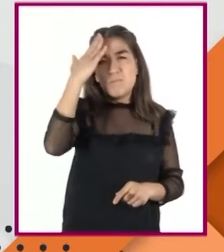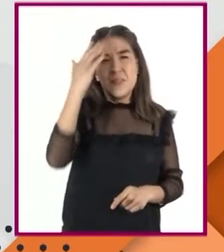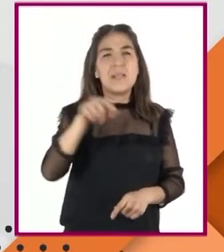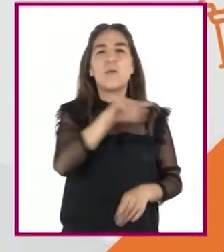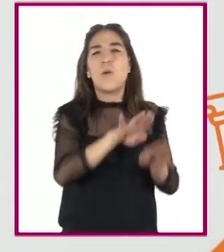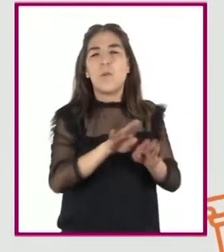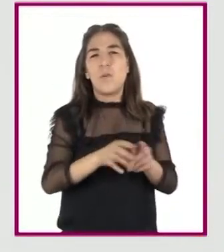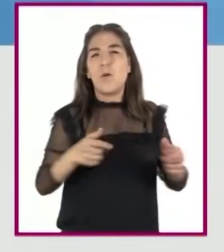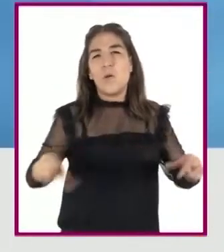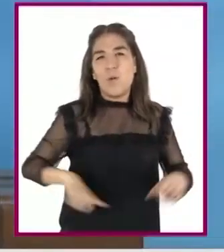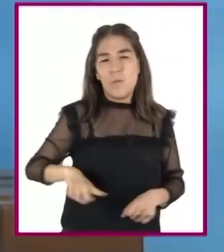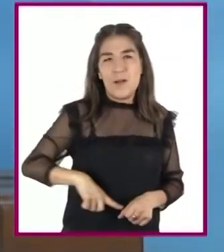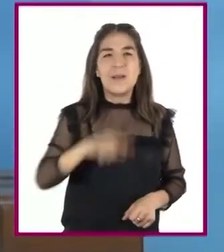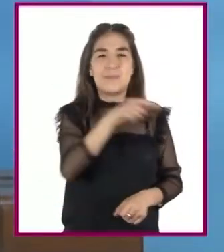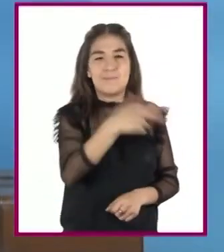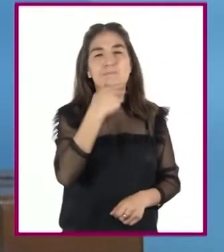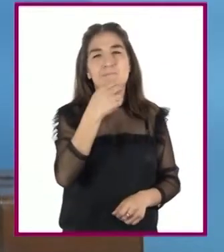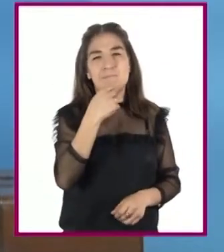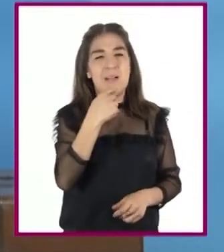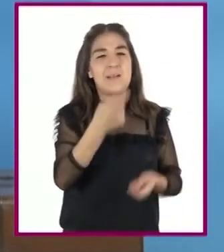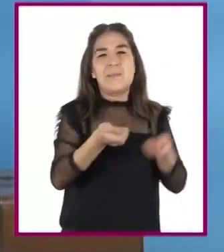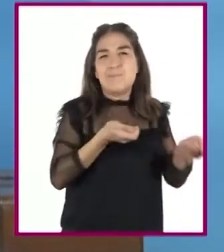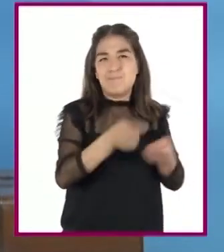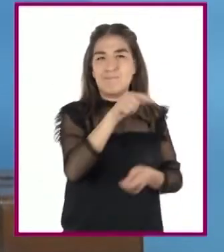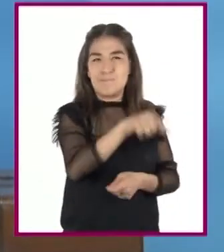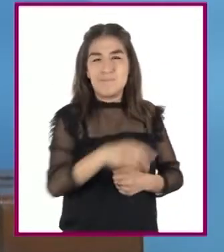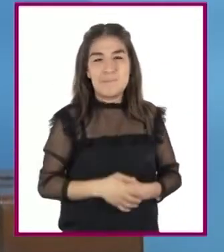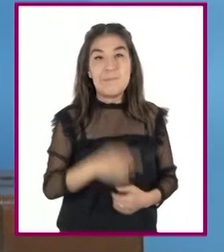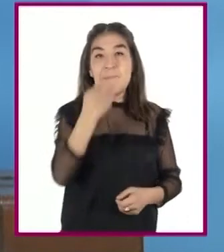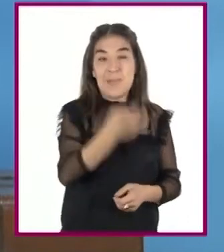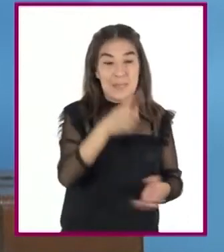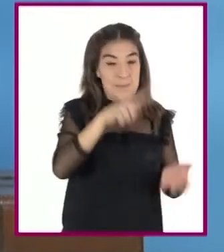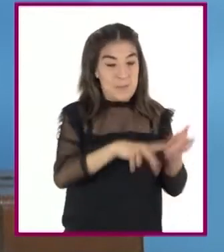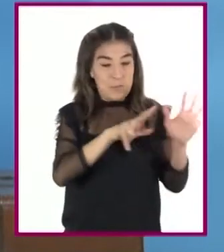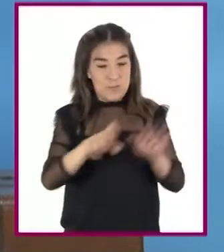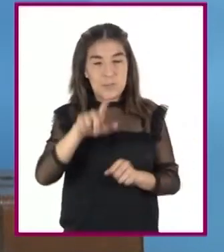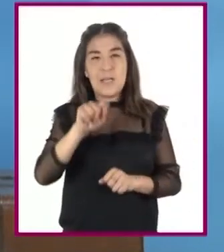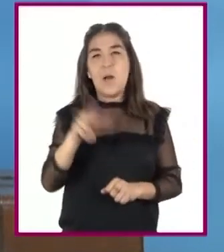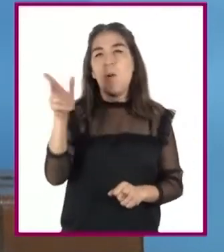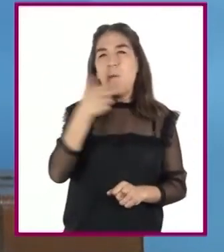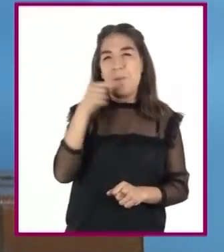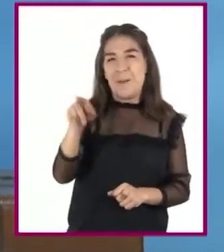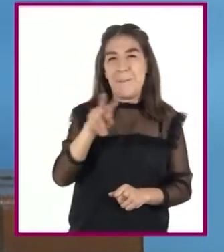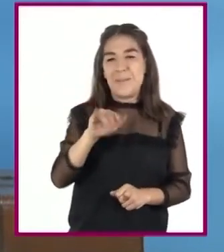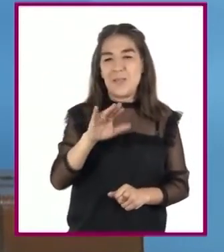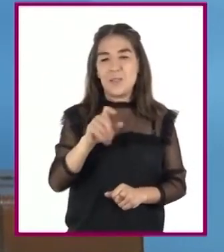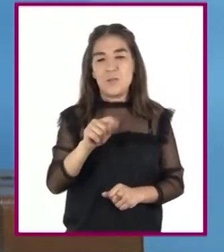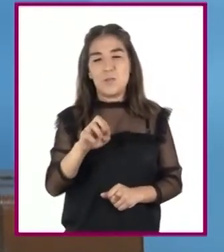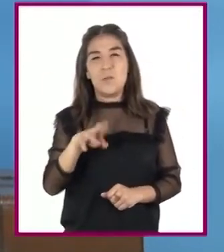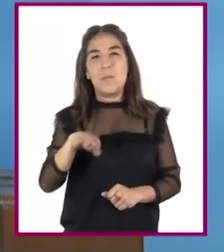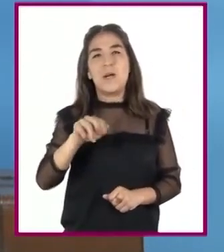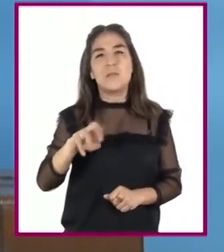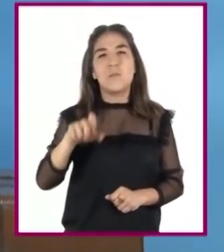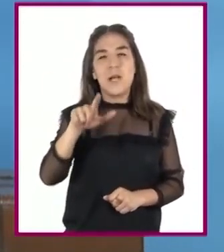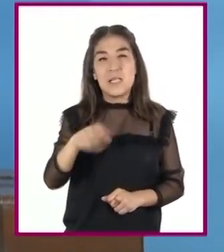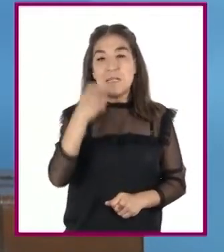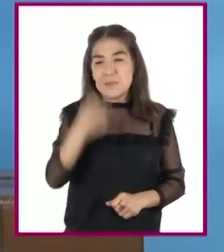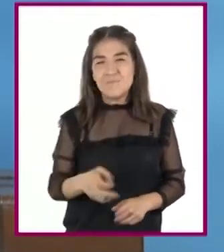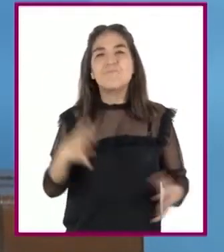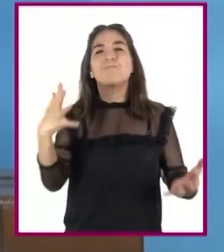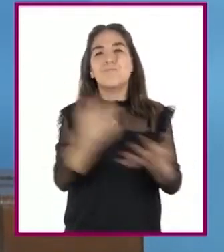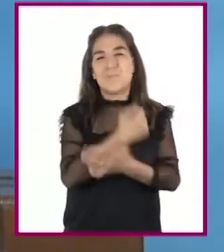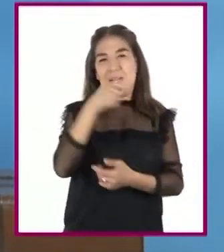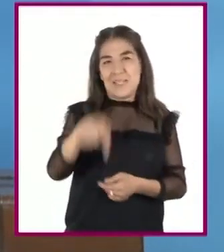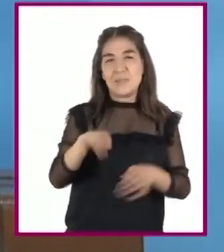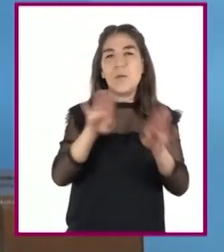unificación italiana. De esta manera, en 1870, Víctor Manuel II logró la consolidación de